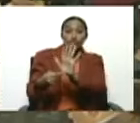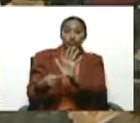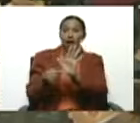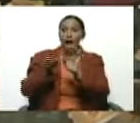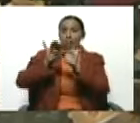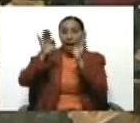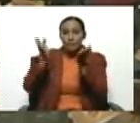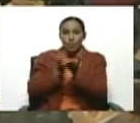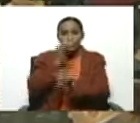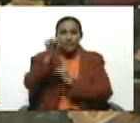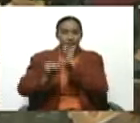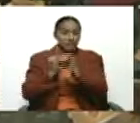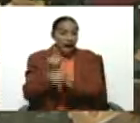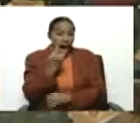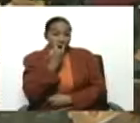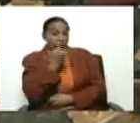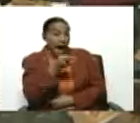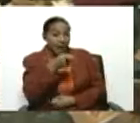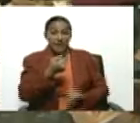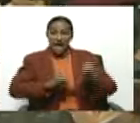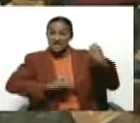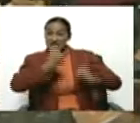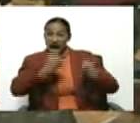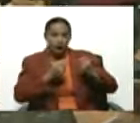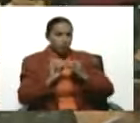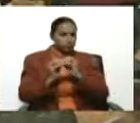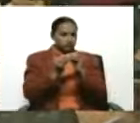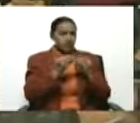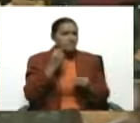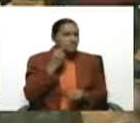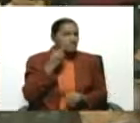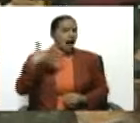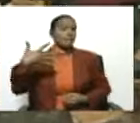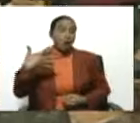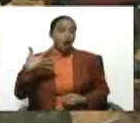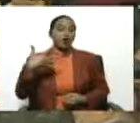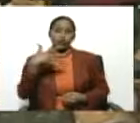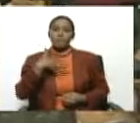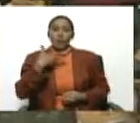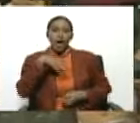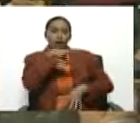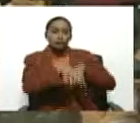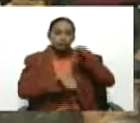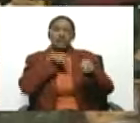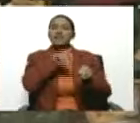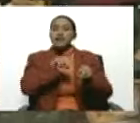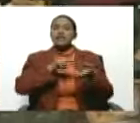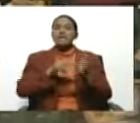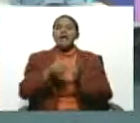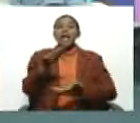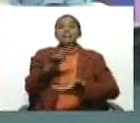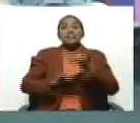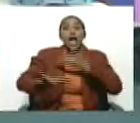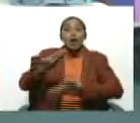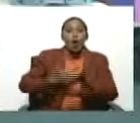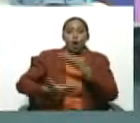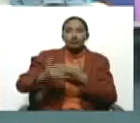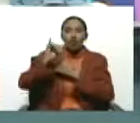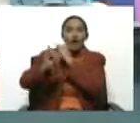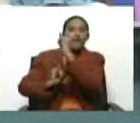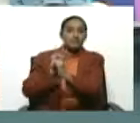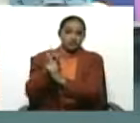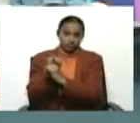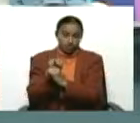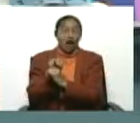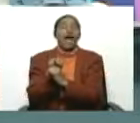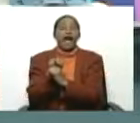luego fue miembro de la Organización Mundial de comercio Entonces eso hizo una gran trajo una